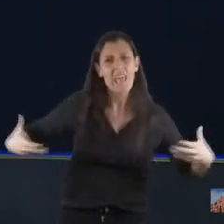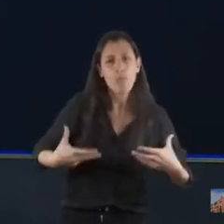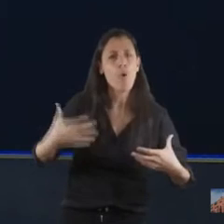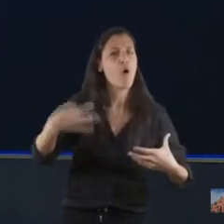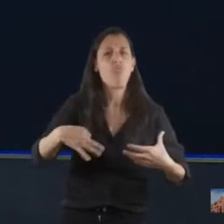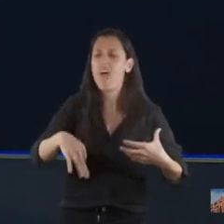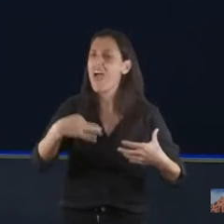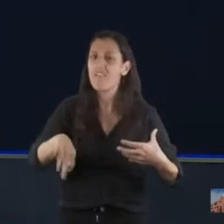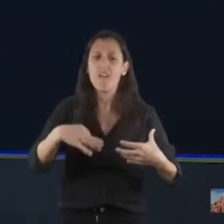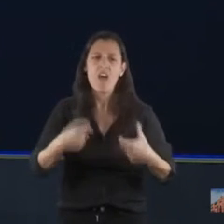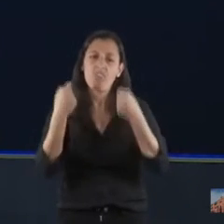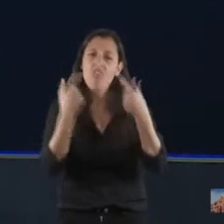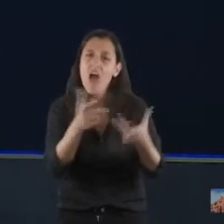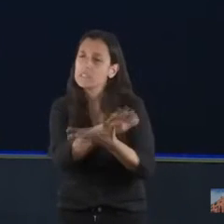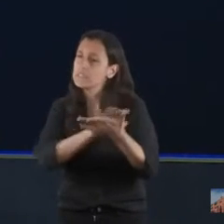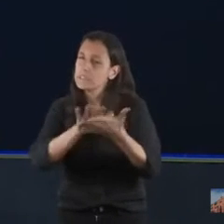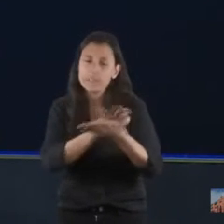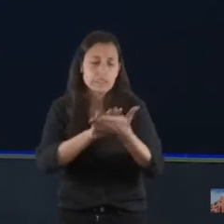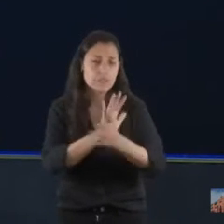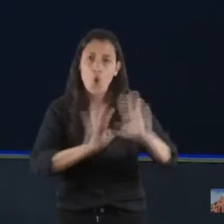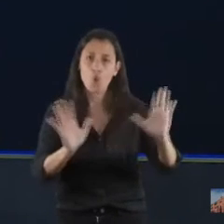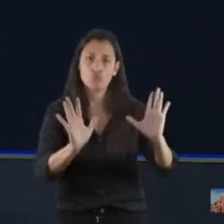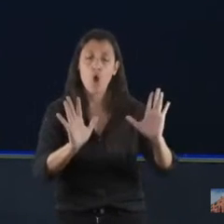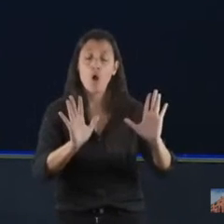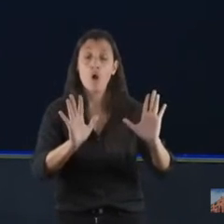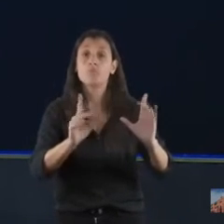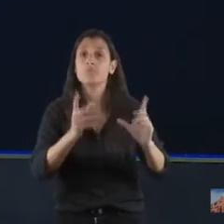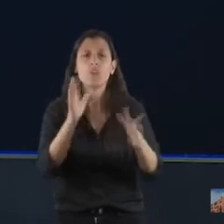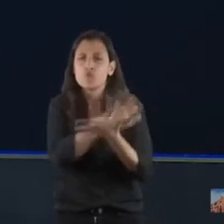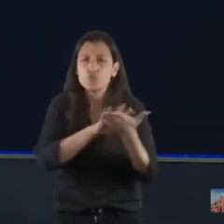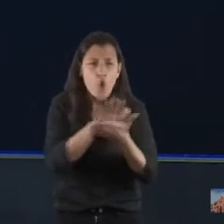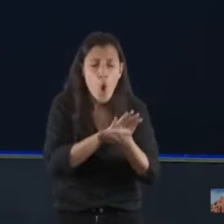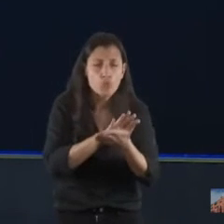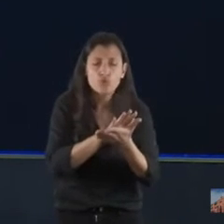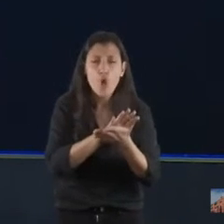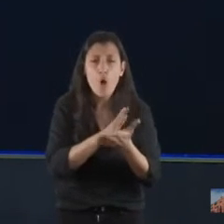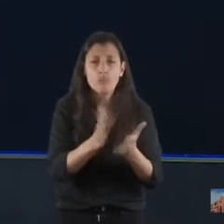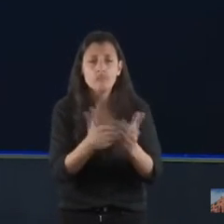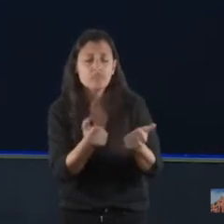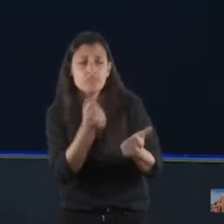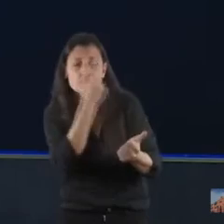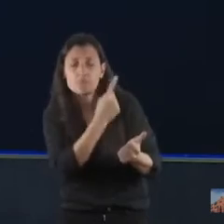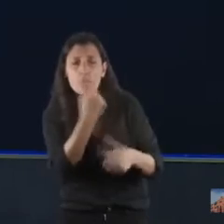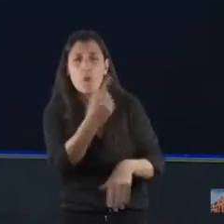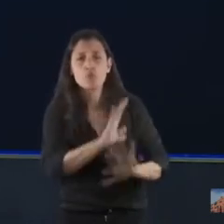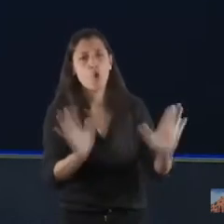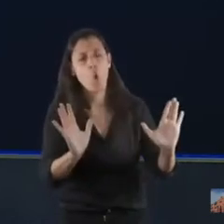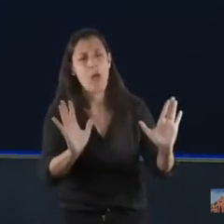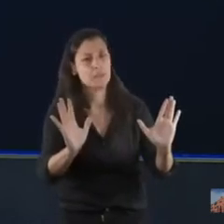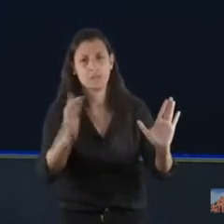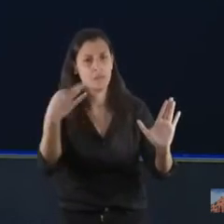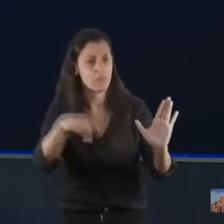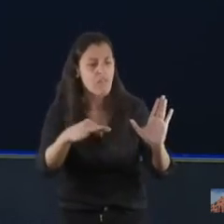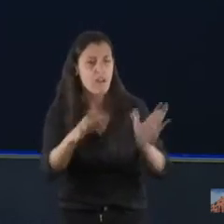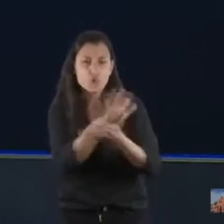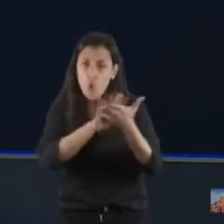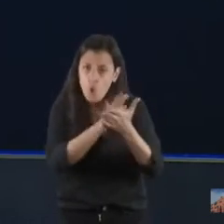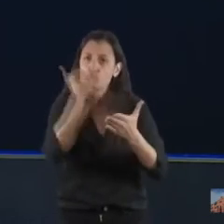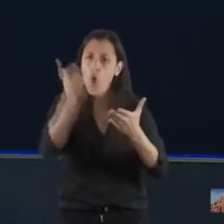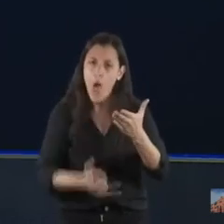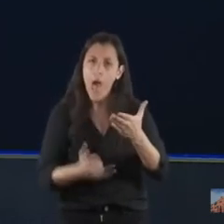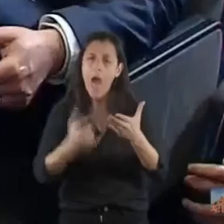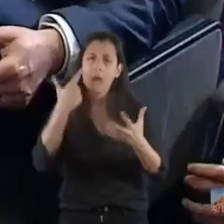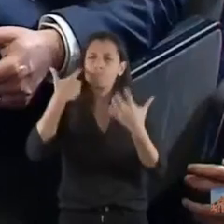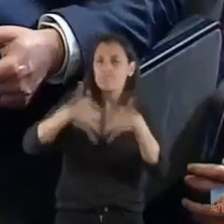respuesta que no es ningún día ni en dos no existe la magia no existen las situaciones que se